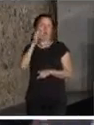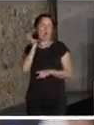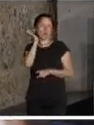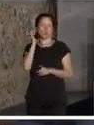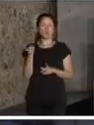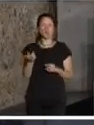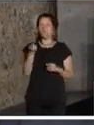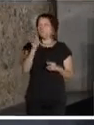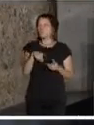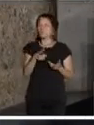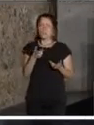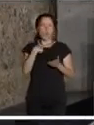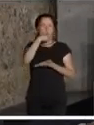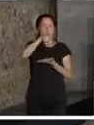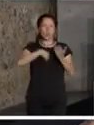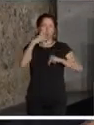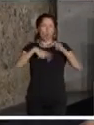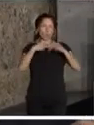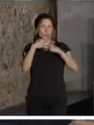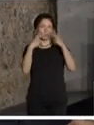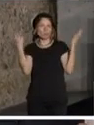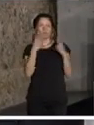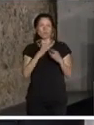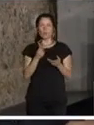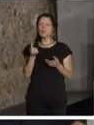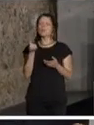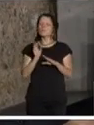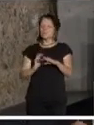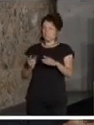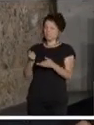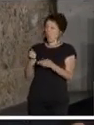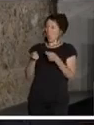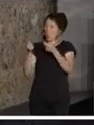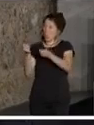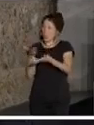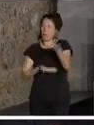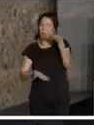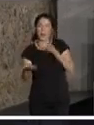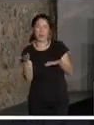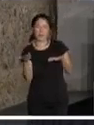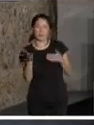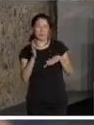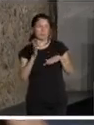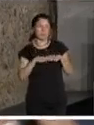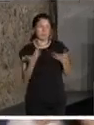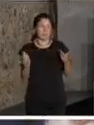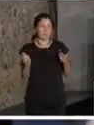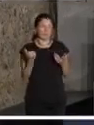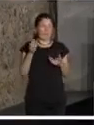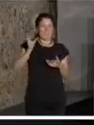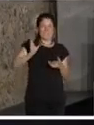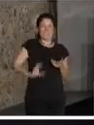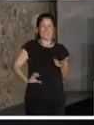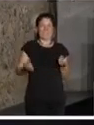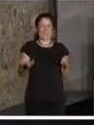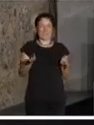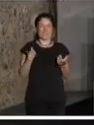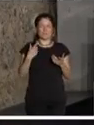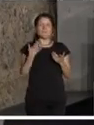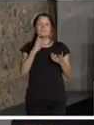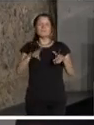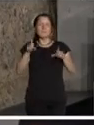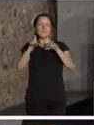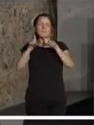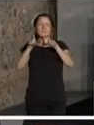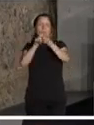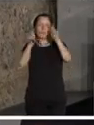sin entregar contratos de obra pública a cambio de dinero para acudir dopados a las elecciones dinero que le dan los grandes